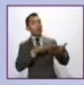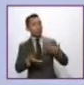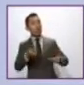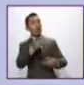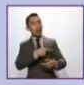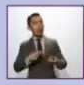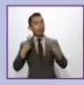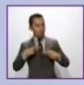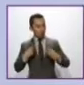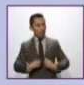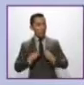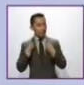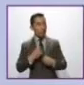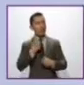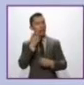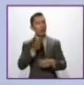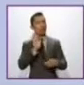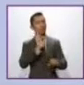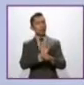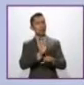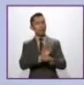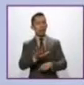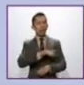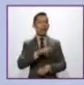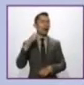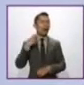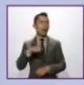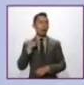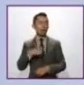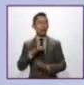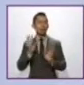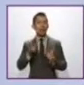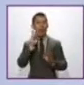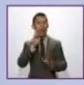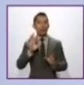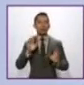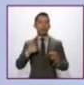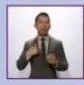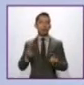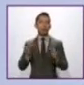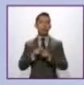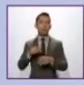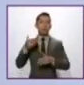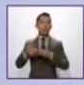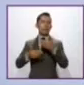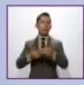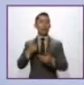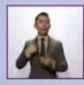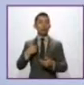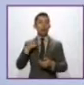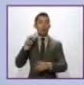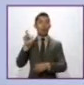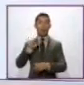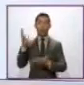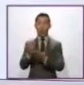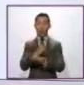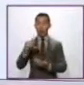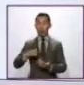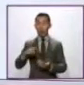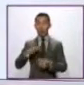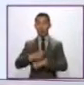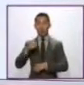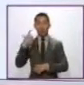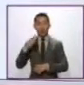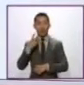que realmente quieran ver un bien para Querétaro, como lo vengo haciendo y lo voy a hacer yo cuando sea gobernador del estado. Muchas